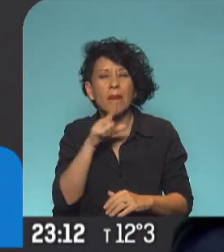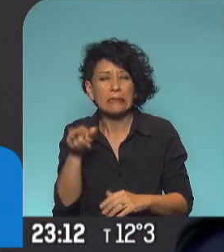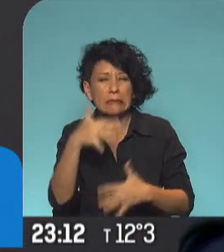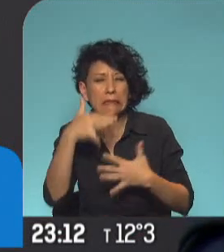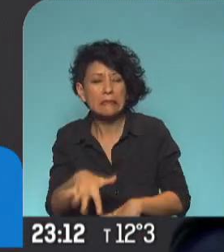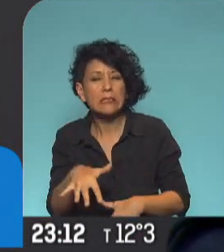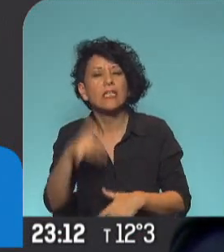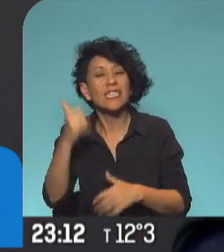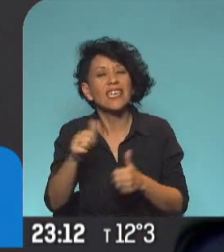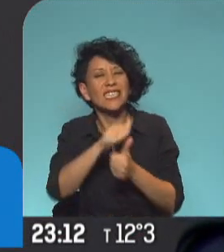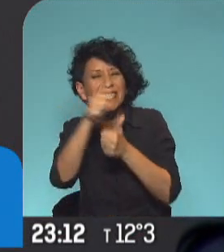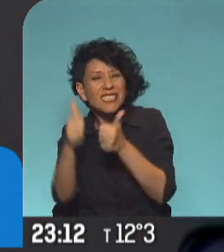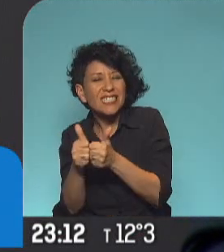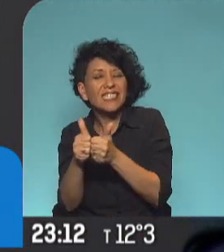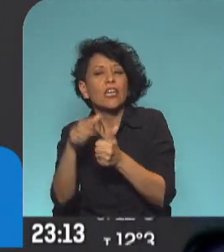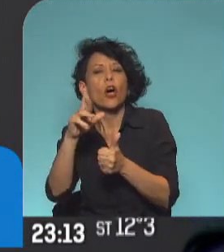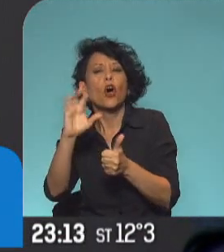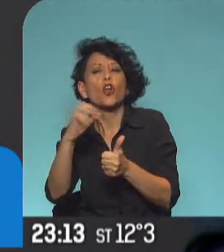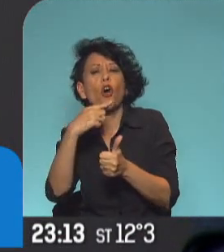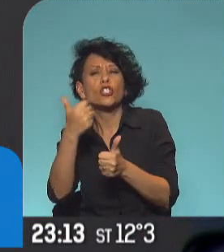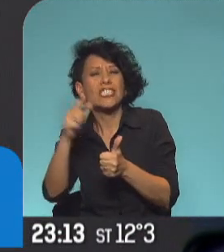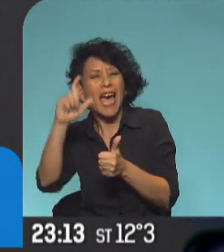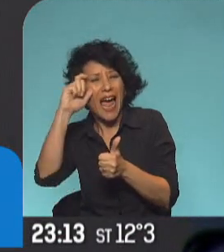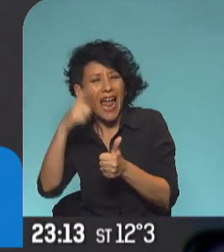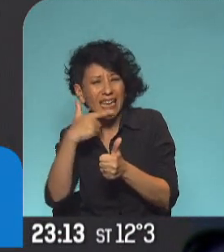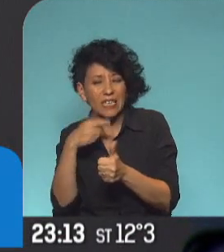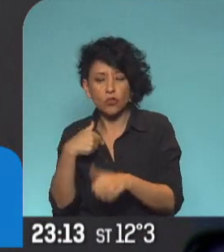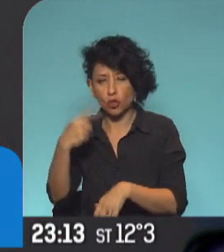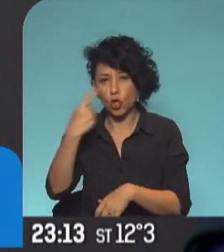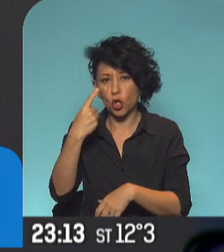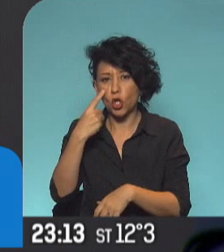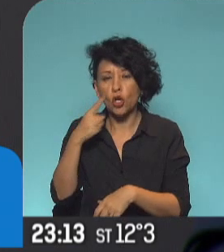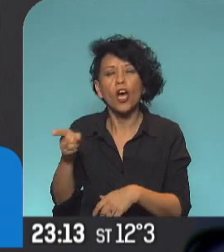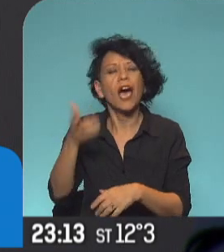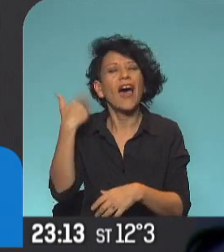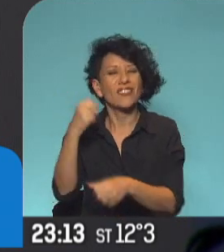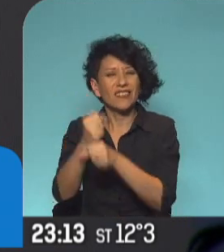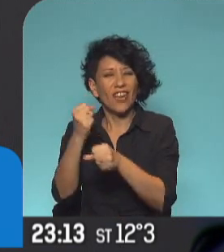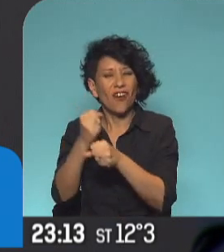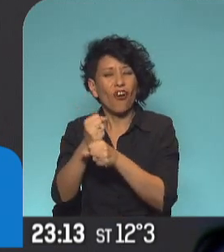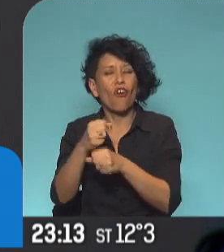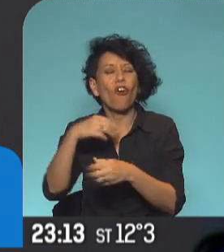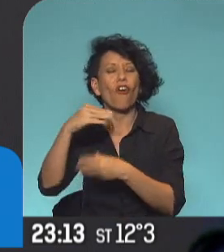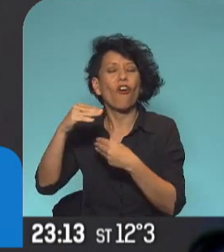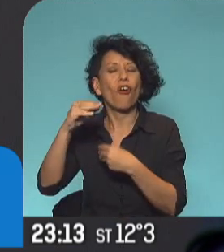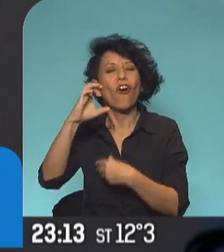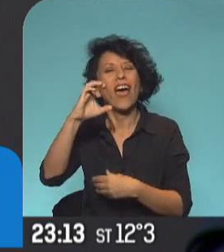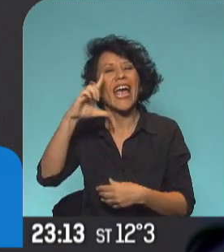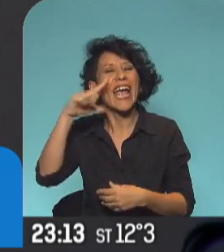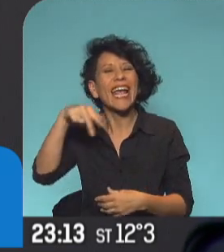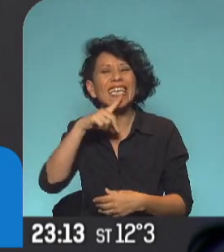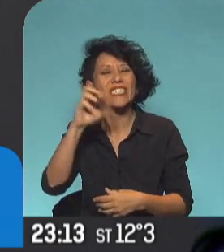a Rosales de segundo. Rosales trabajó con Dick Morris, los conozco porque trabajó con los Clinton en su momento, y justamente esos detalles para ellos